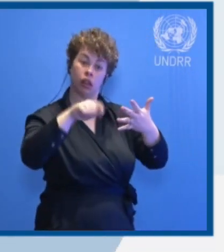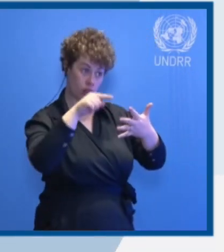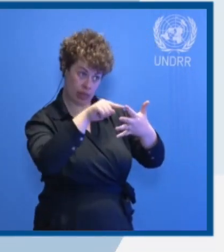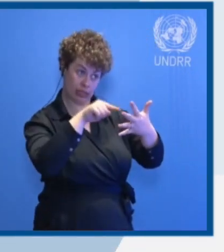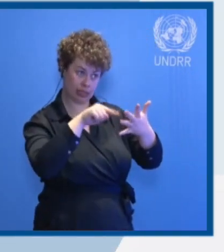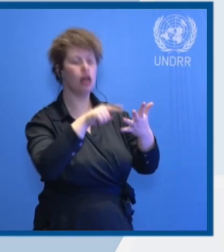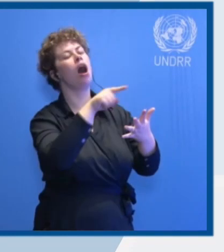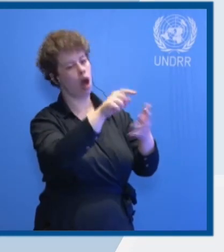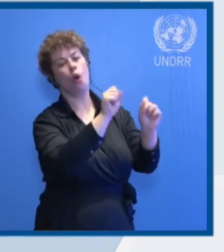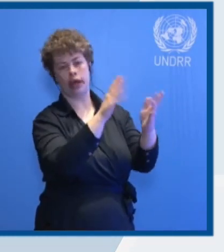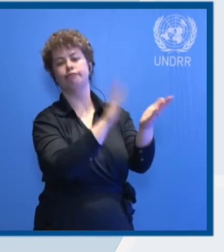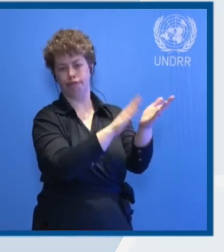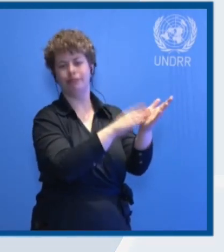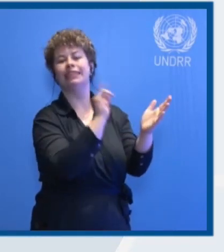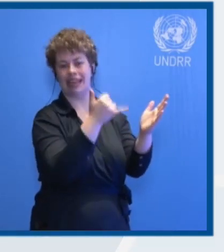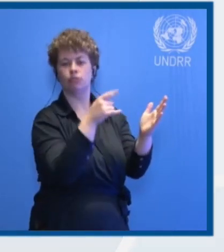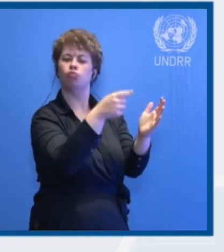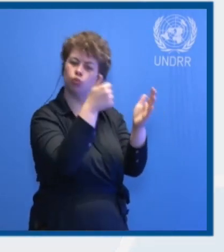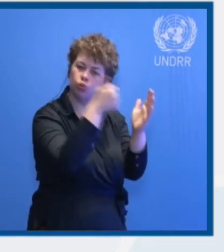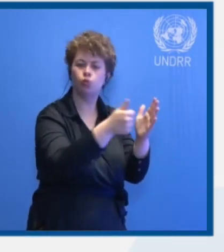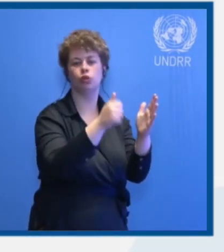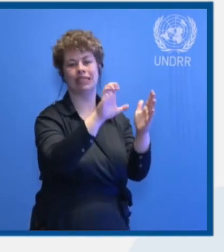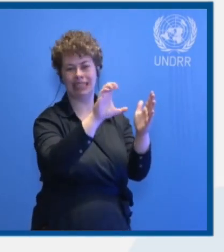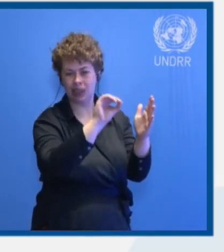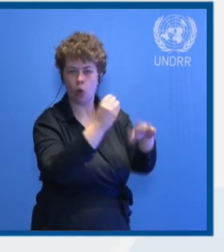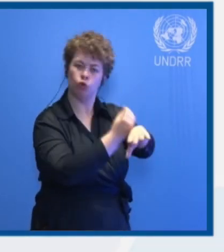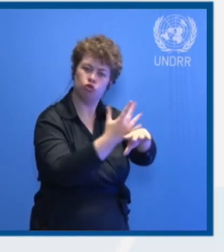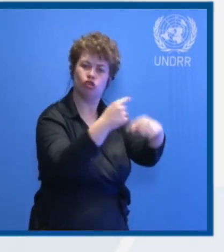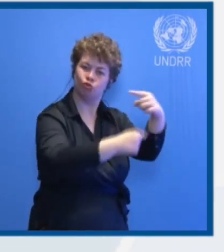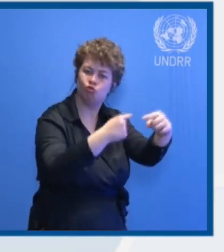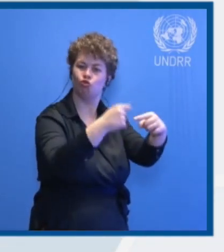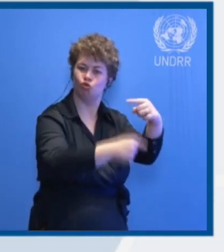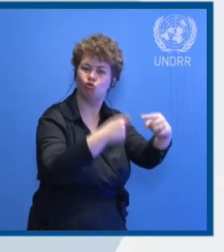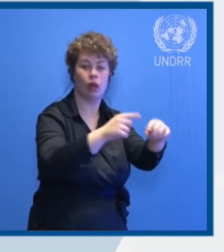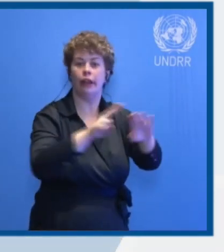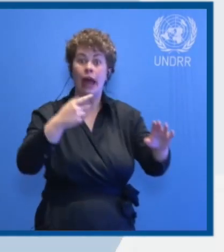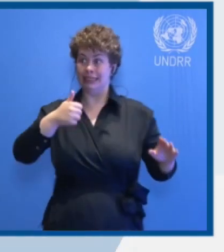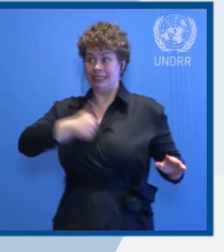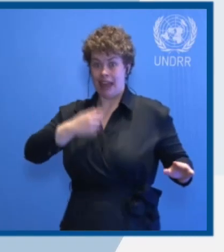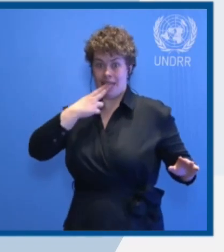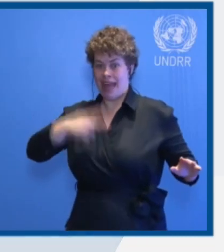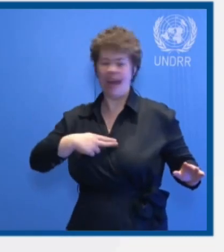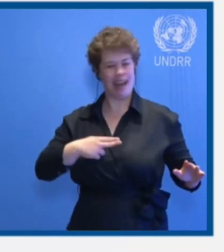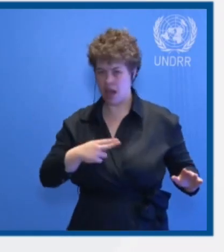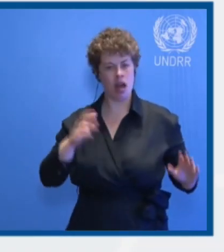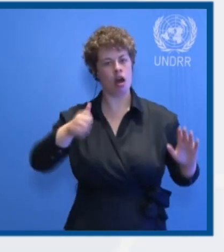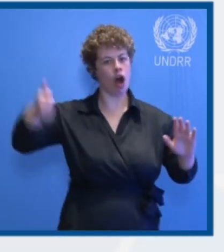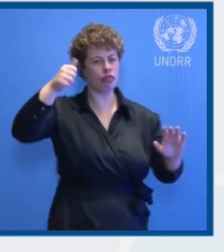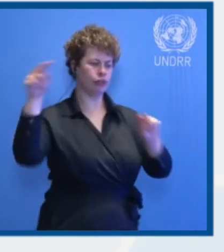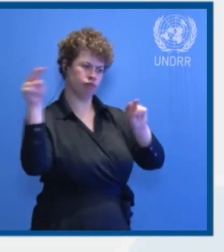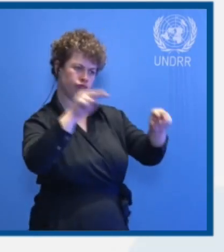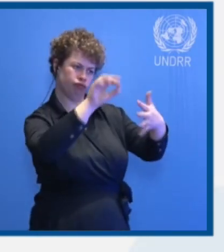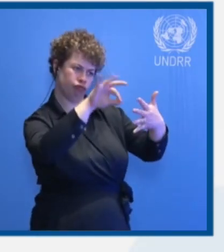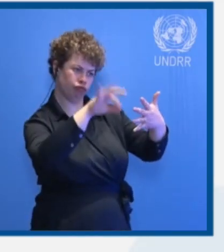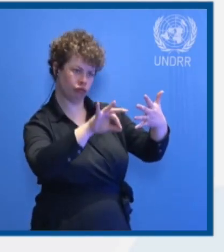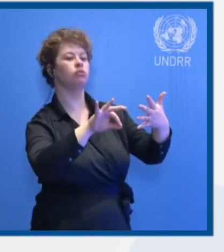apoyo importante a los diferentes actores, a las entidades públicas, pero sobre todo al sector privado, es decir, como Karina le había